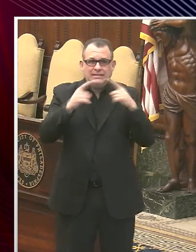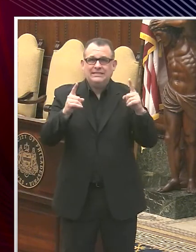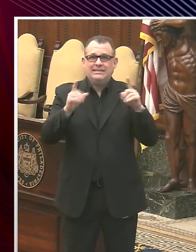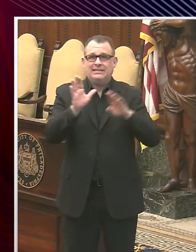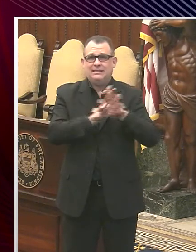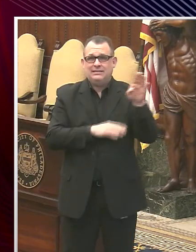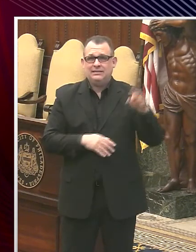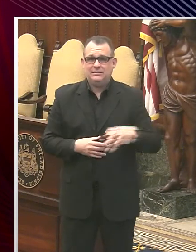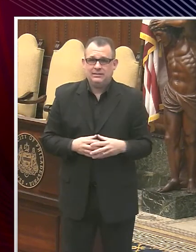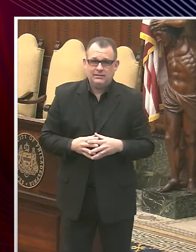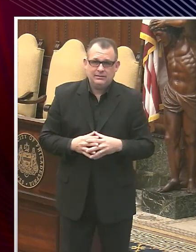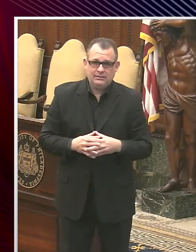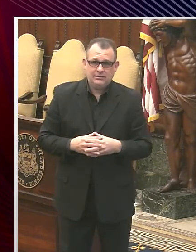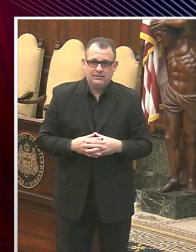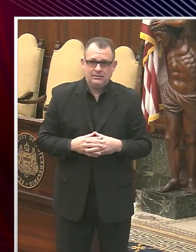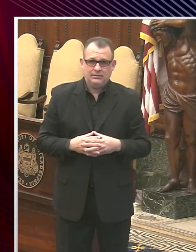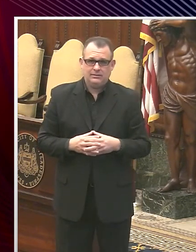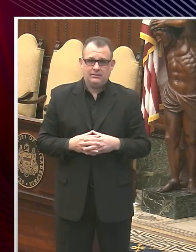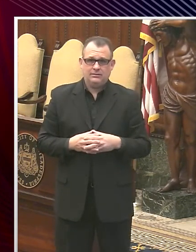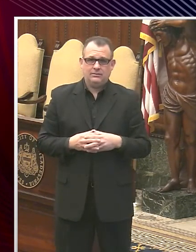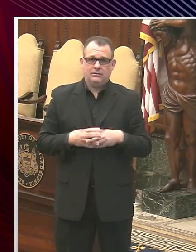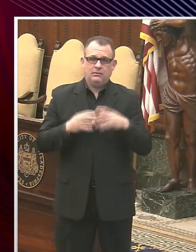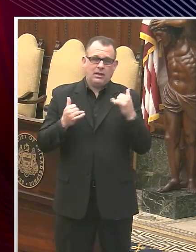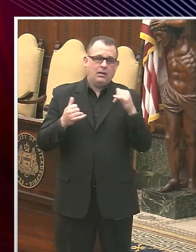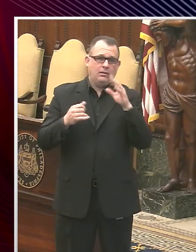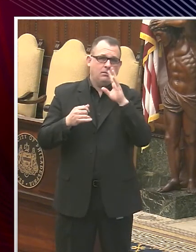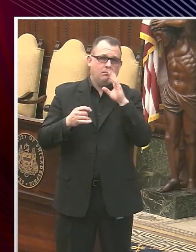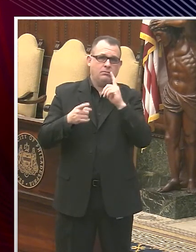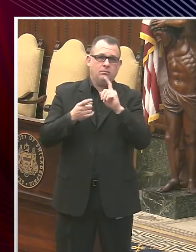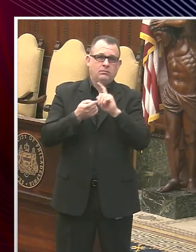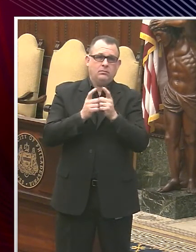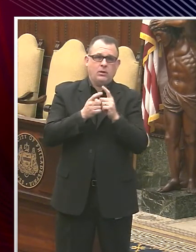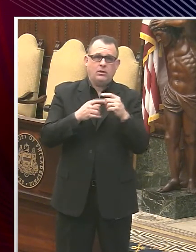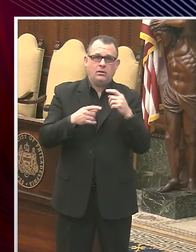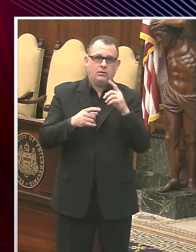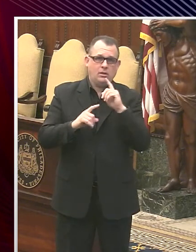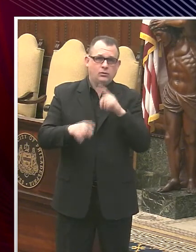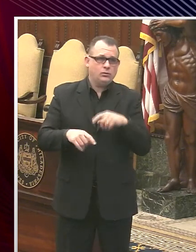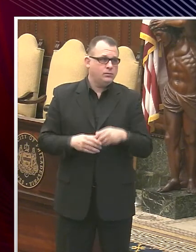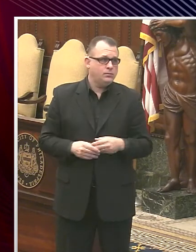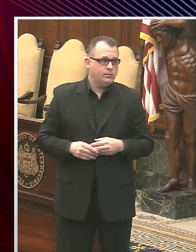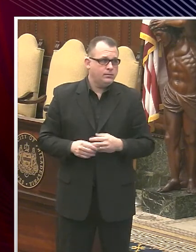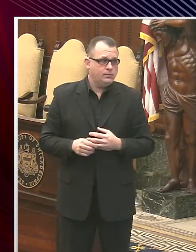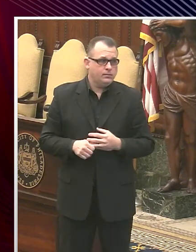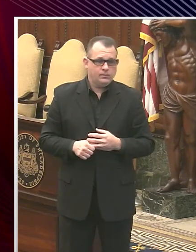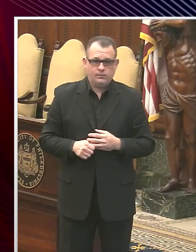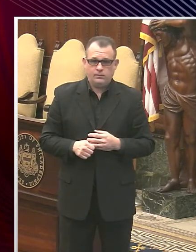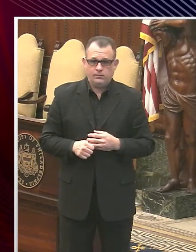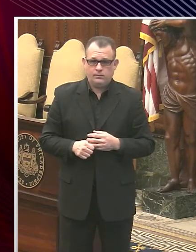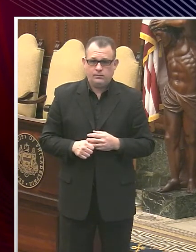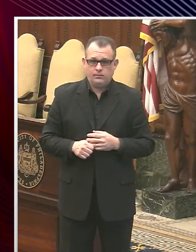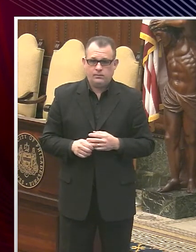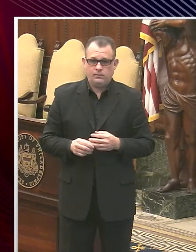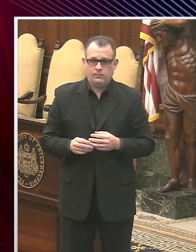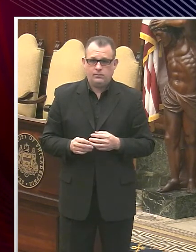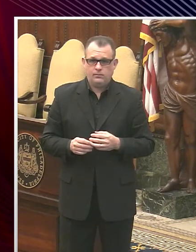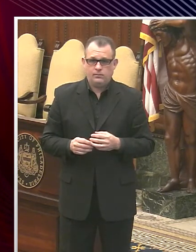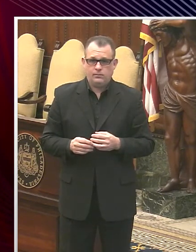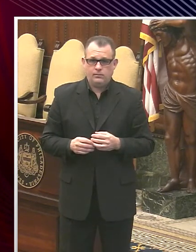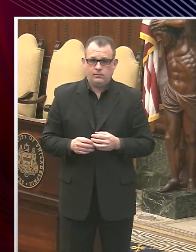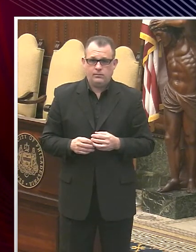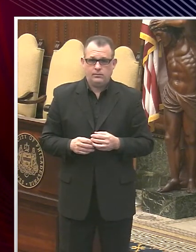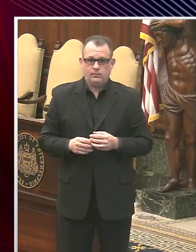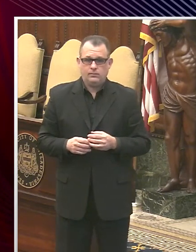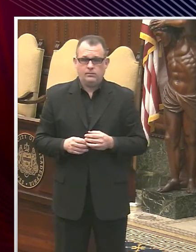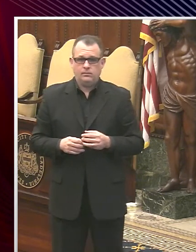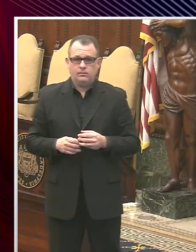Brian, efectivamente, el proceso para solicitar permisos para tener los eventos al aire libre se abre el día